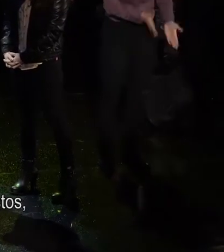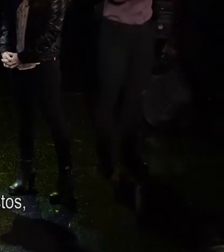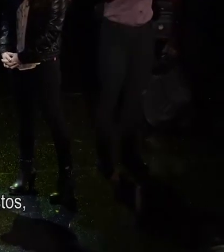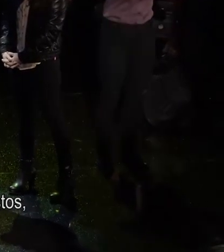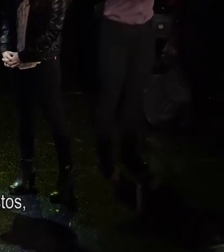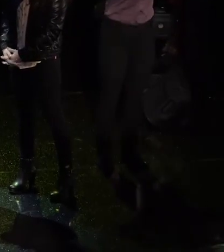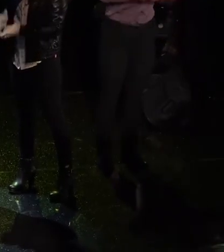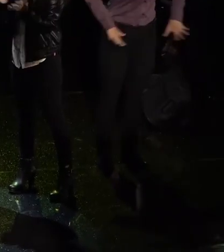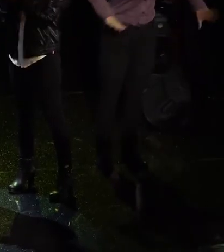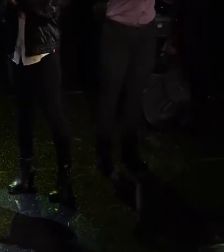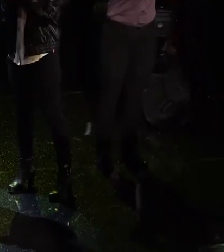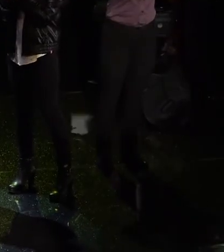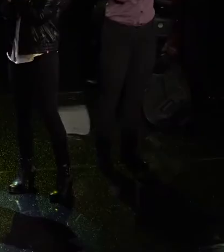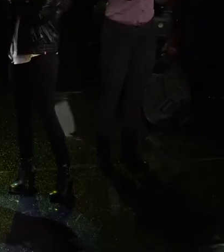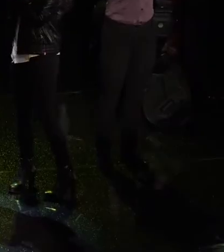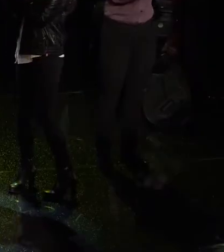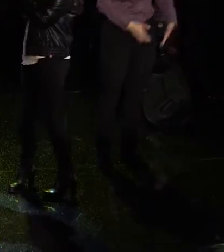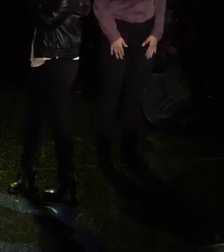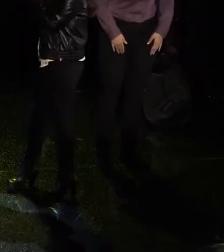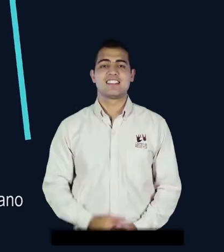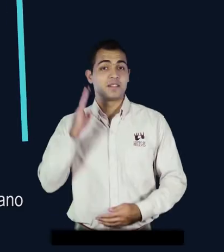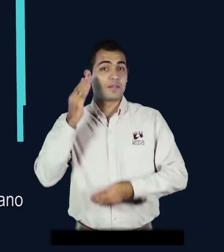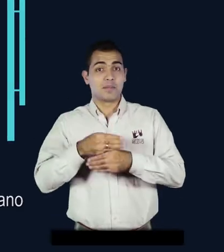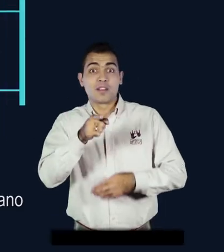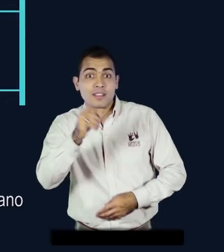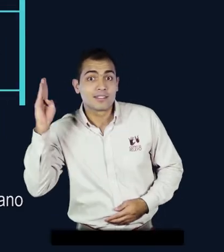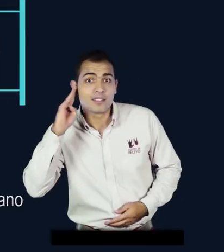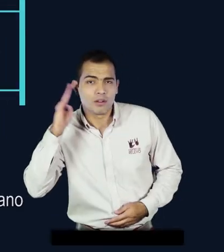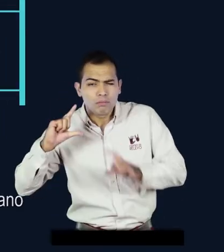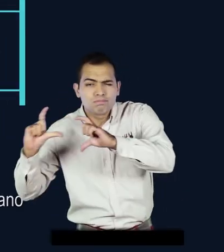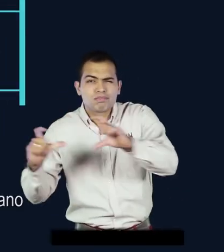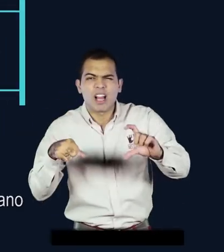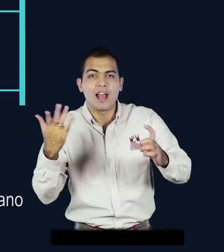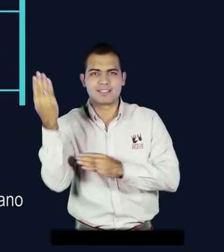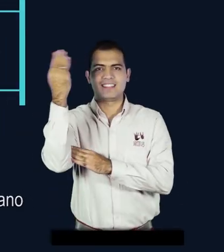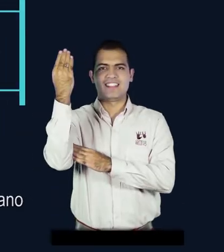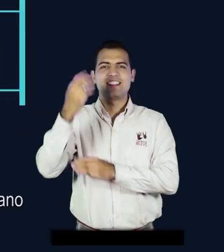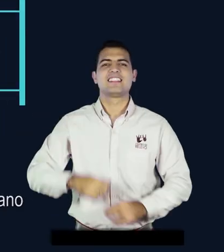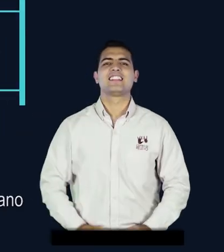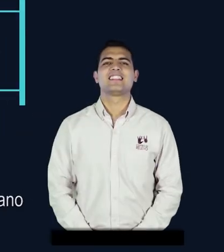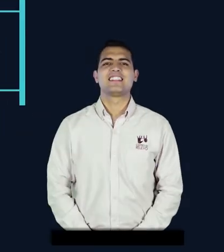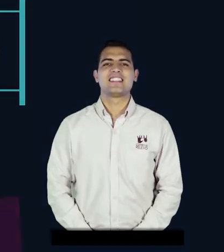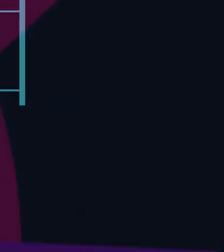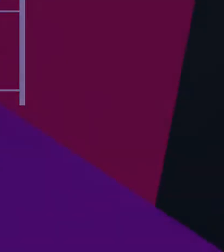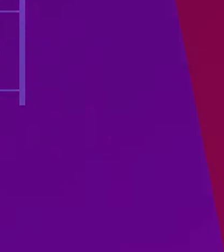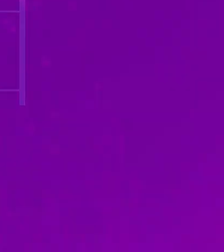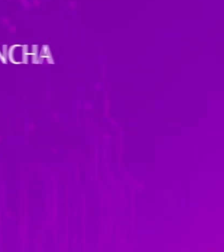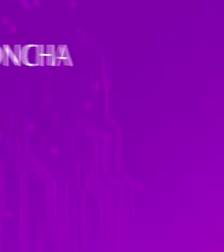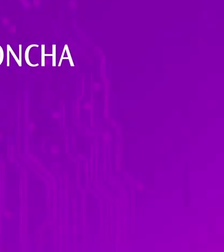sus espacios como este. Gracias. Smart Films, el cine al alcance de tu mano.